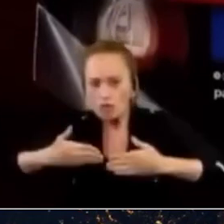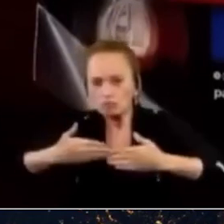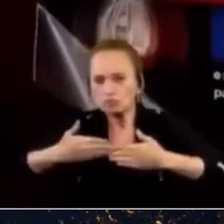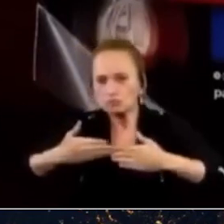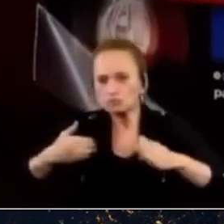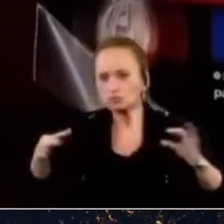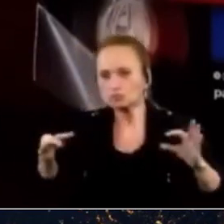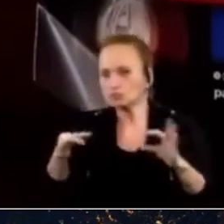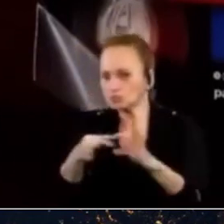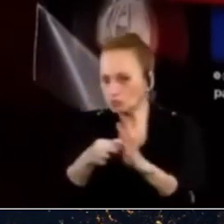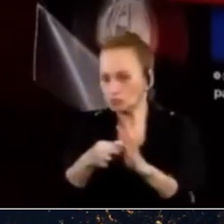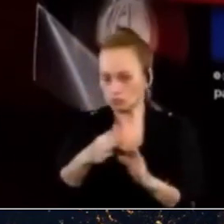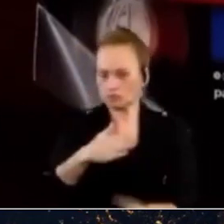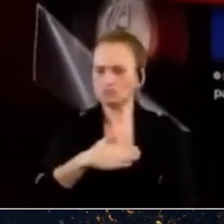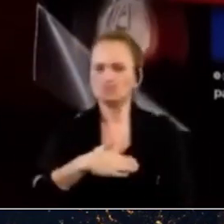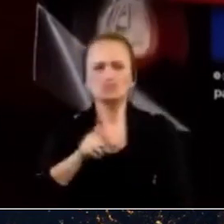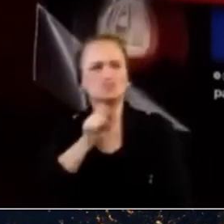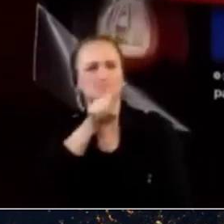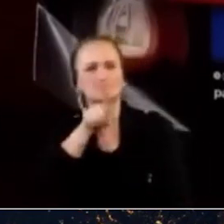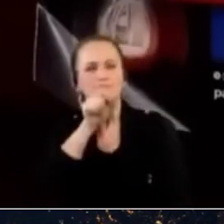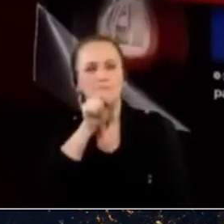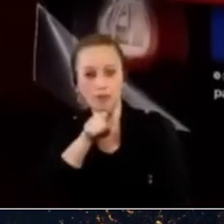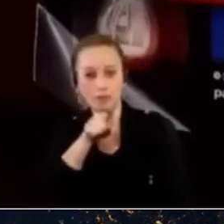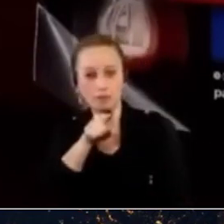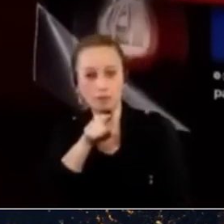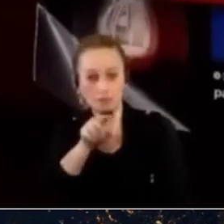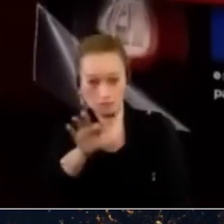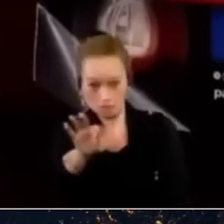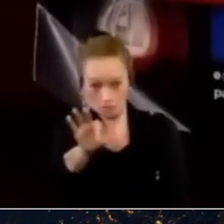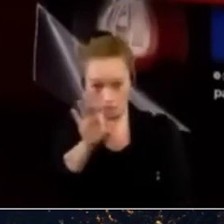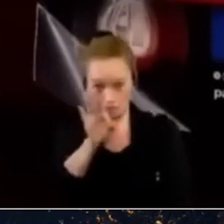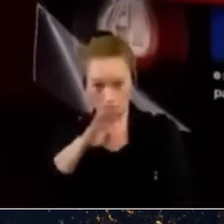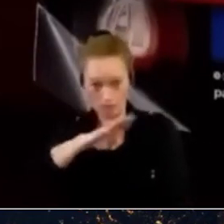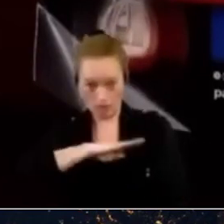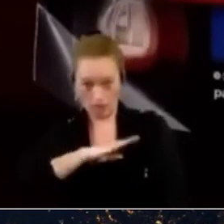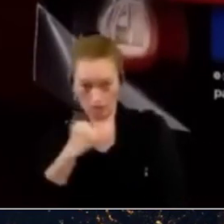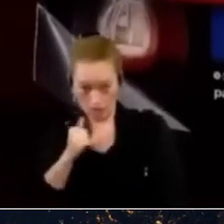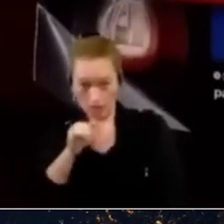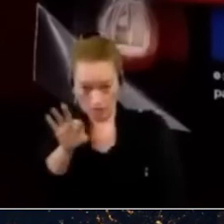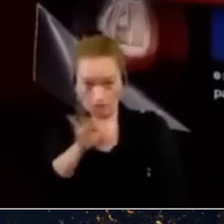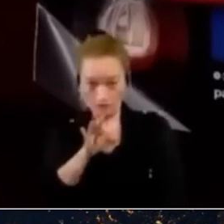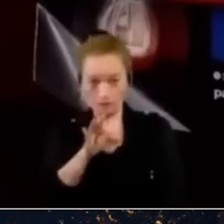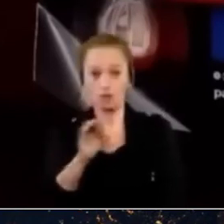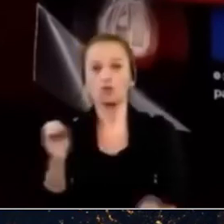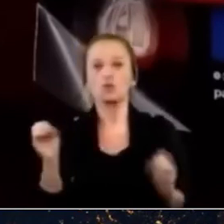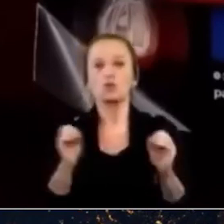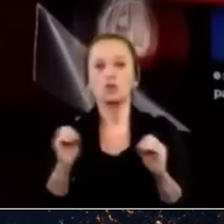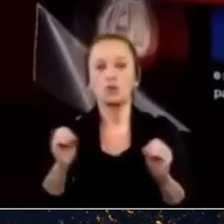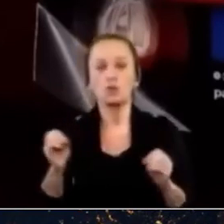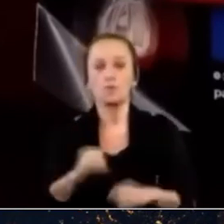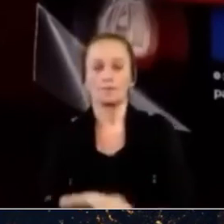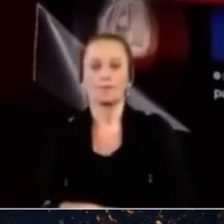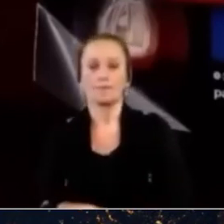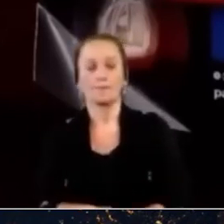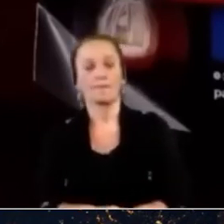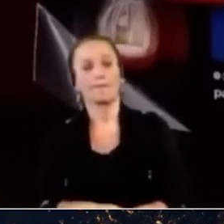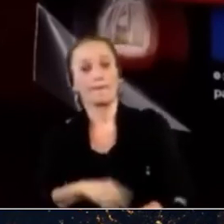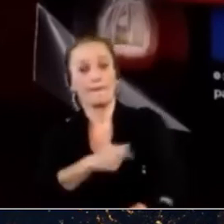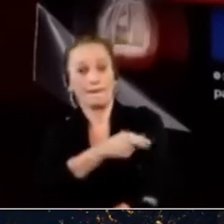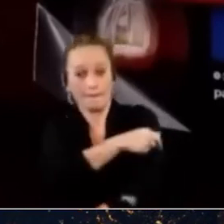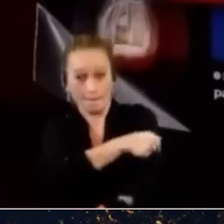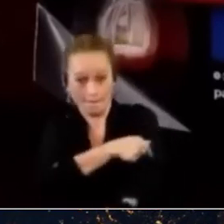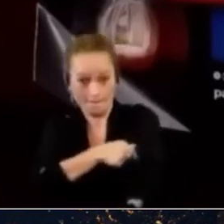conjuga. Y yo me pregunto, ¿van a elegir alcalde o ya lo eligieron? ¿Van a tener el personero o ya lo